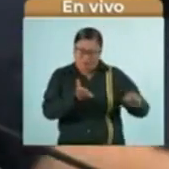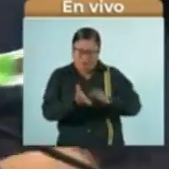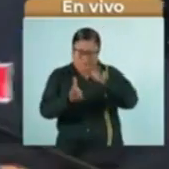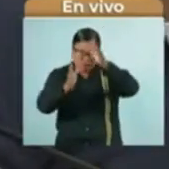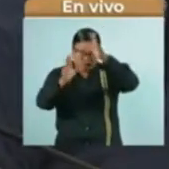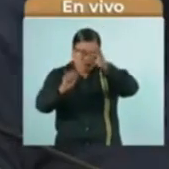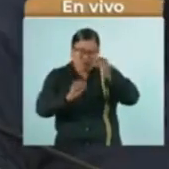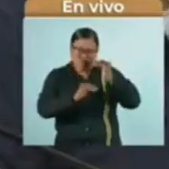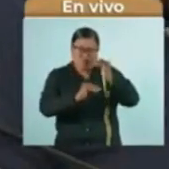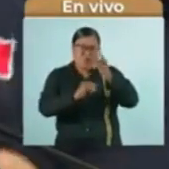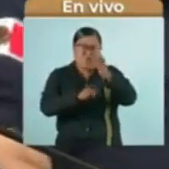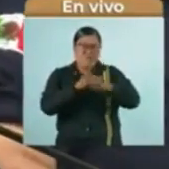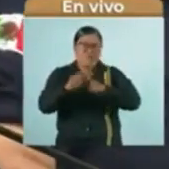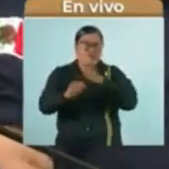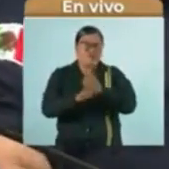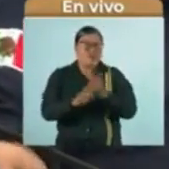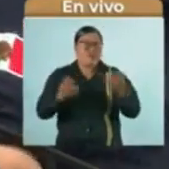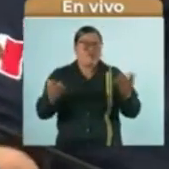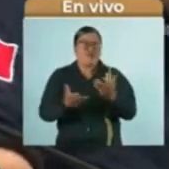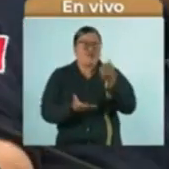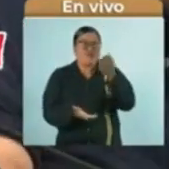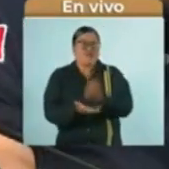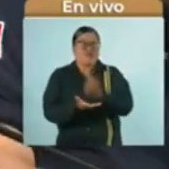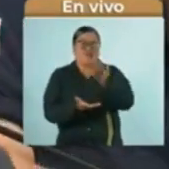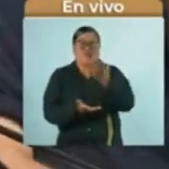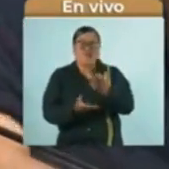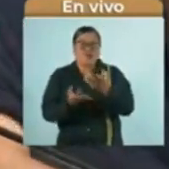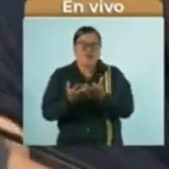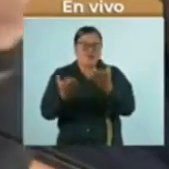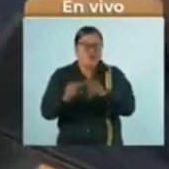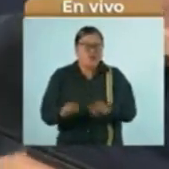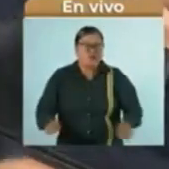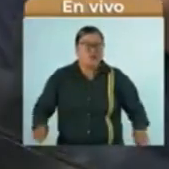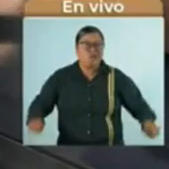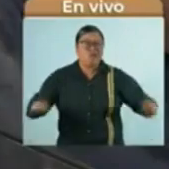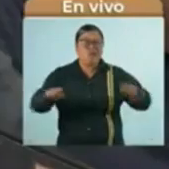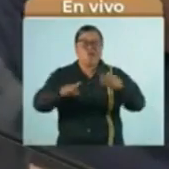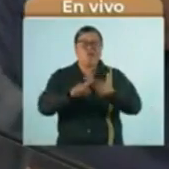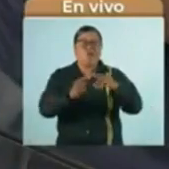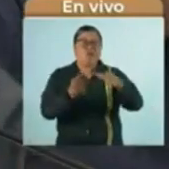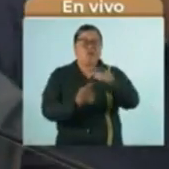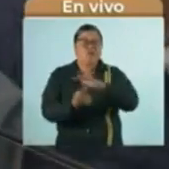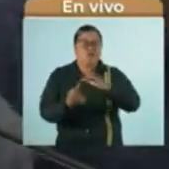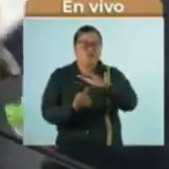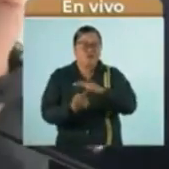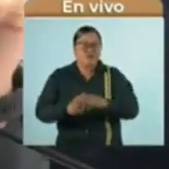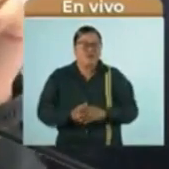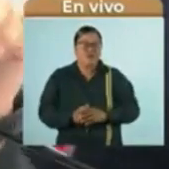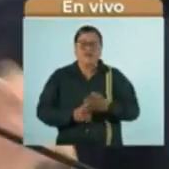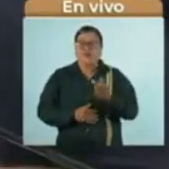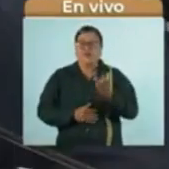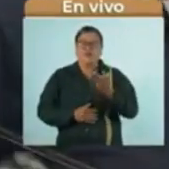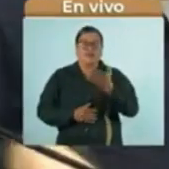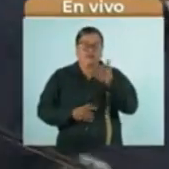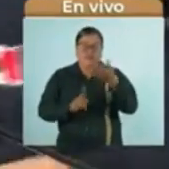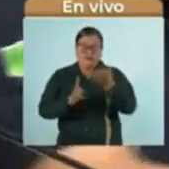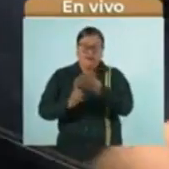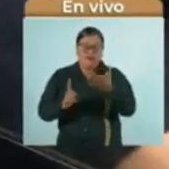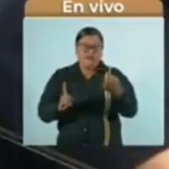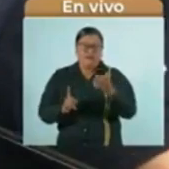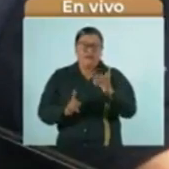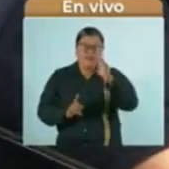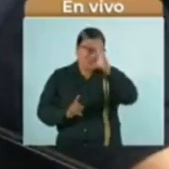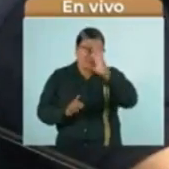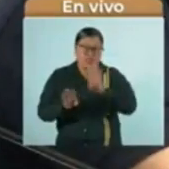un máximo de un año, se desarrollará y aprobará un ordenamiento territorial comunitario. Es decir, el ordenamiento territorial no va a ser